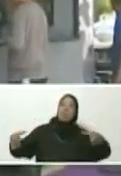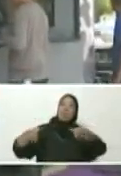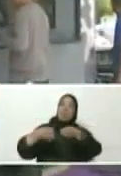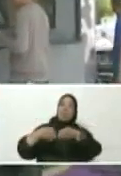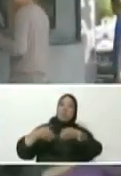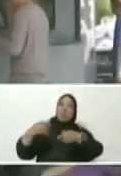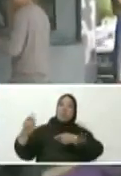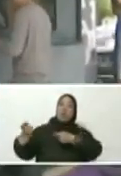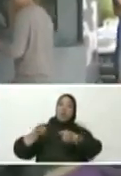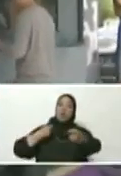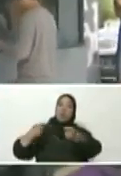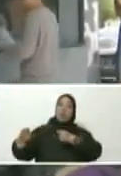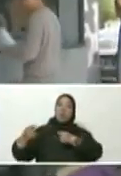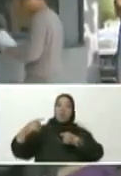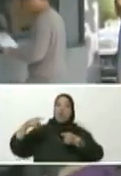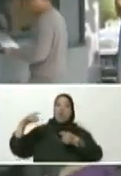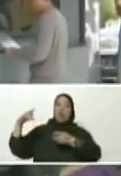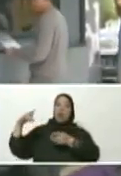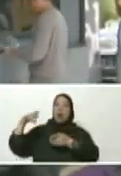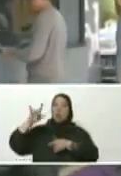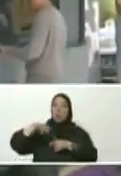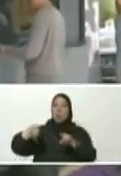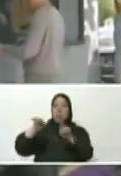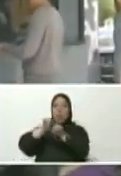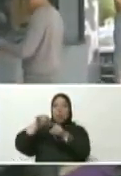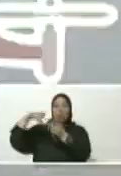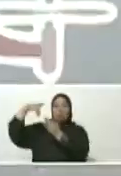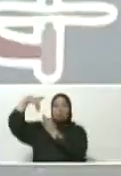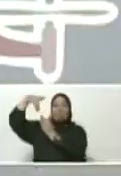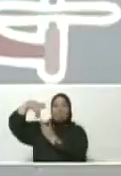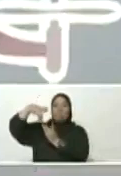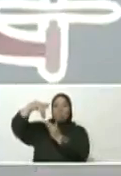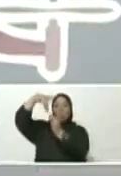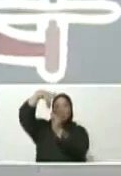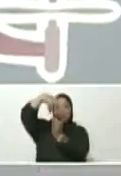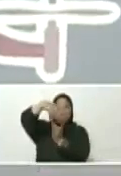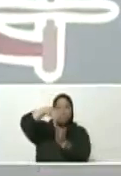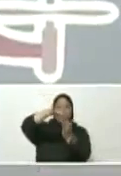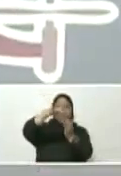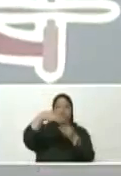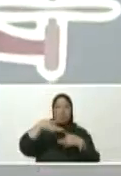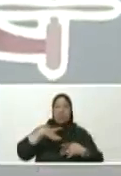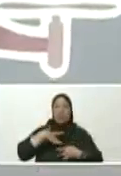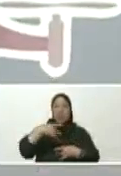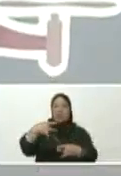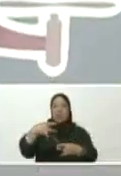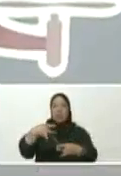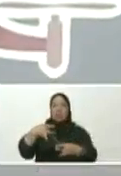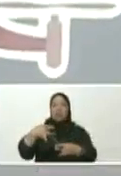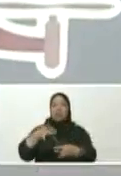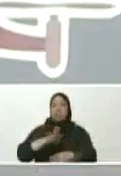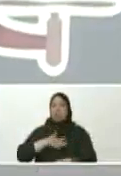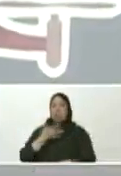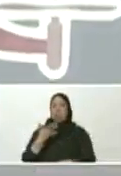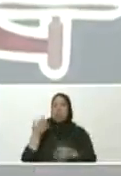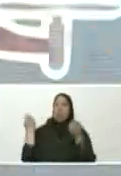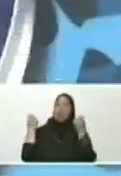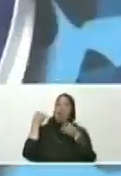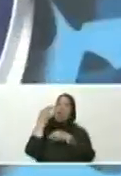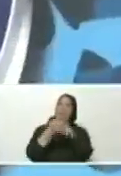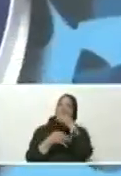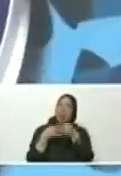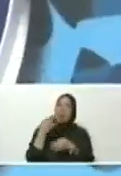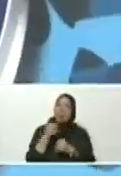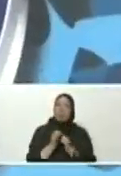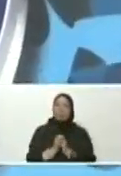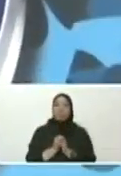el manejo de los drones. Como me yo interesa le había... mucho la Cava. Sí. Me interesa mucho este equipo. Sí. Vamos a explicárselo a la gente. Sí. Me